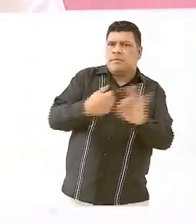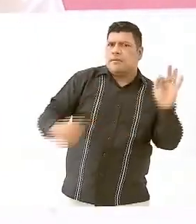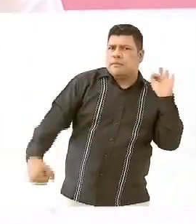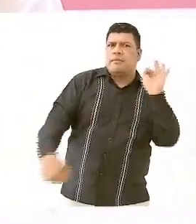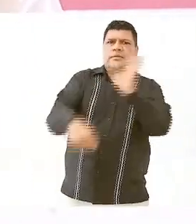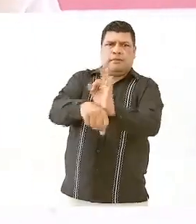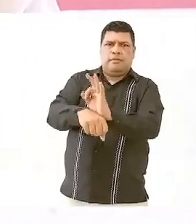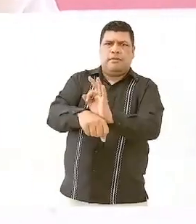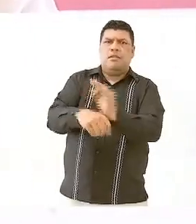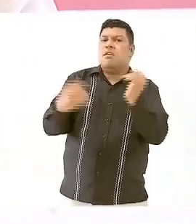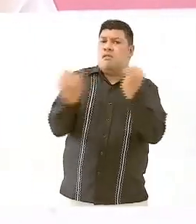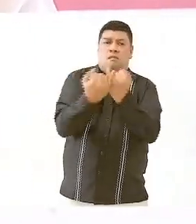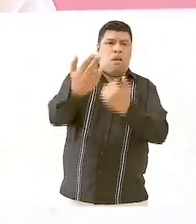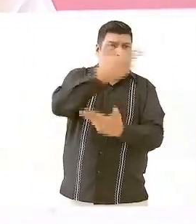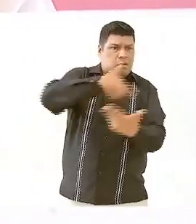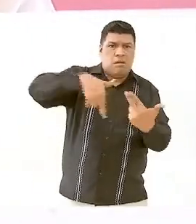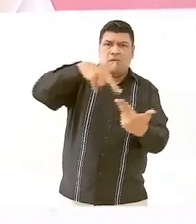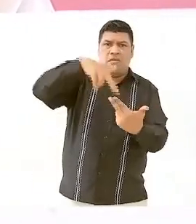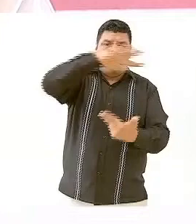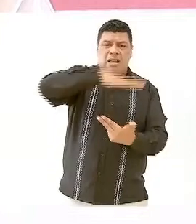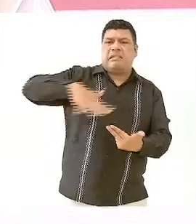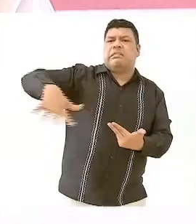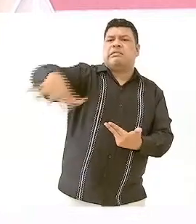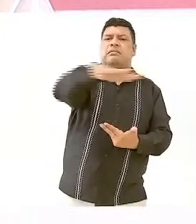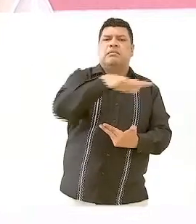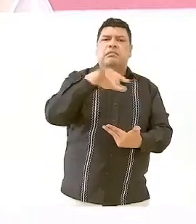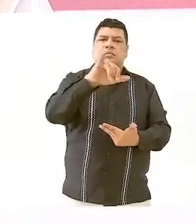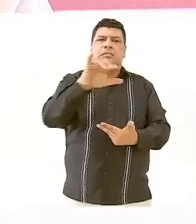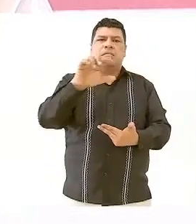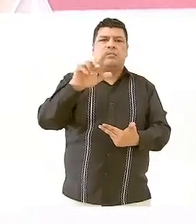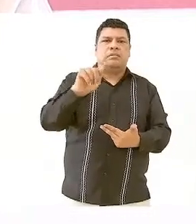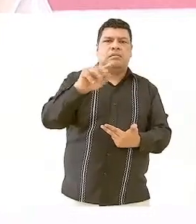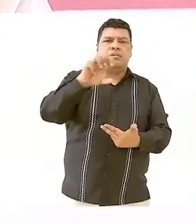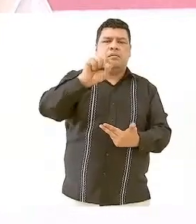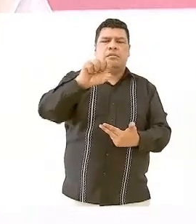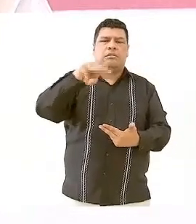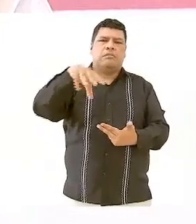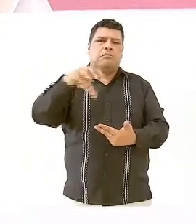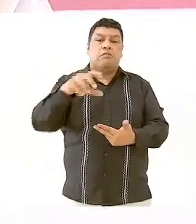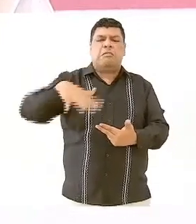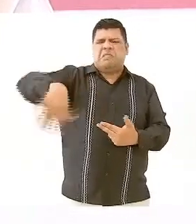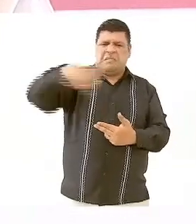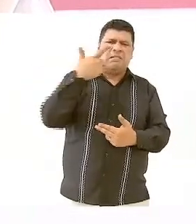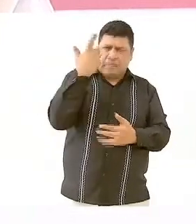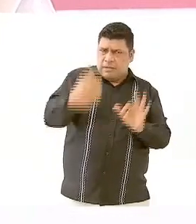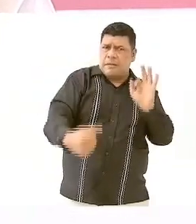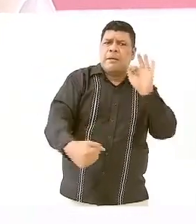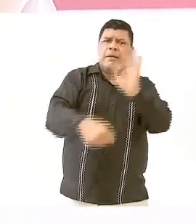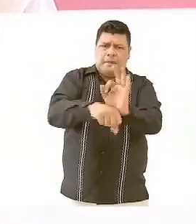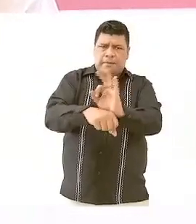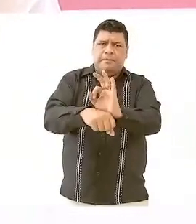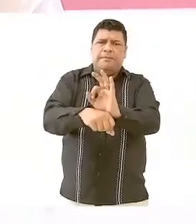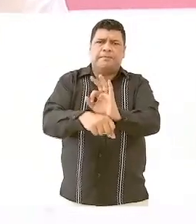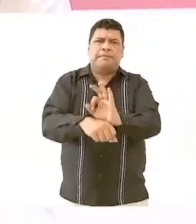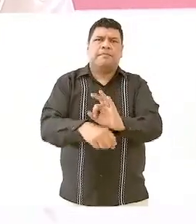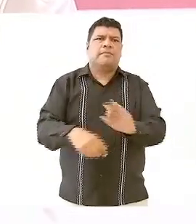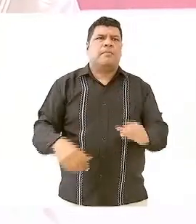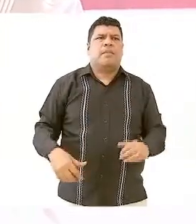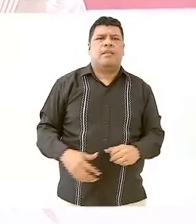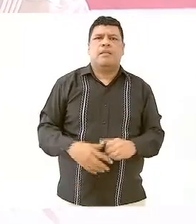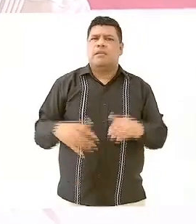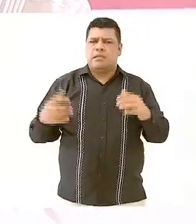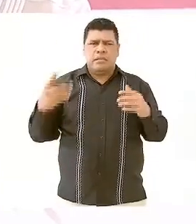en esta región del Istmo de Tehuantepec. Sí tiene que haber, desde